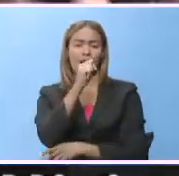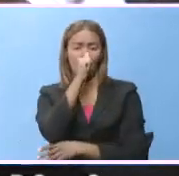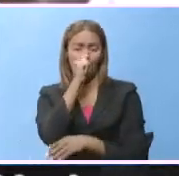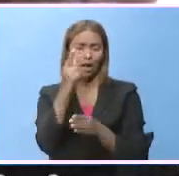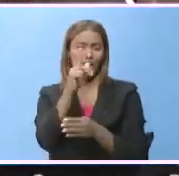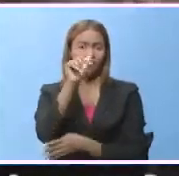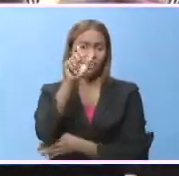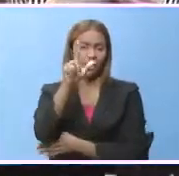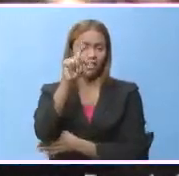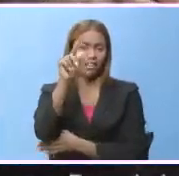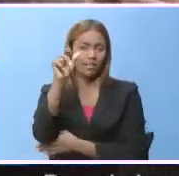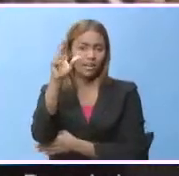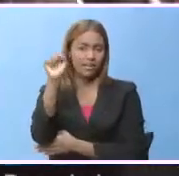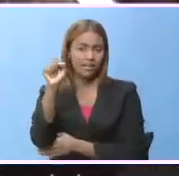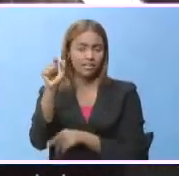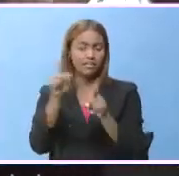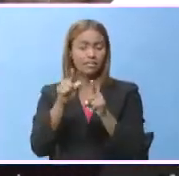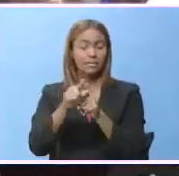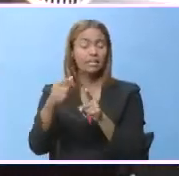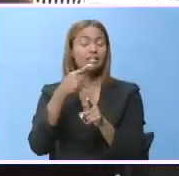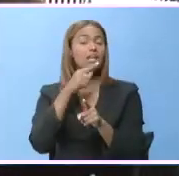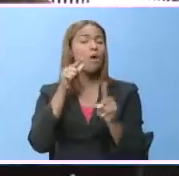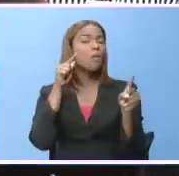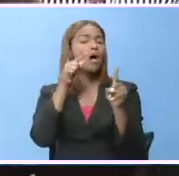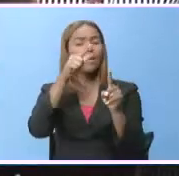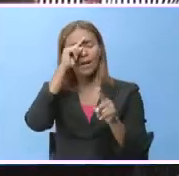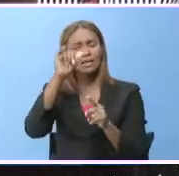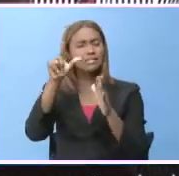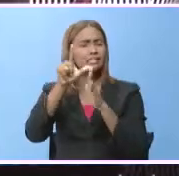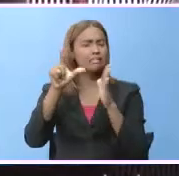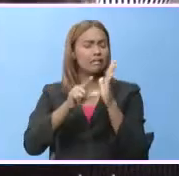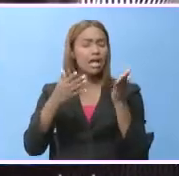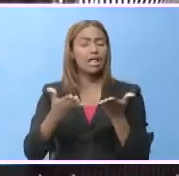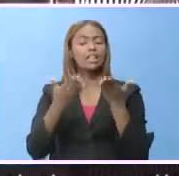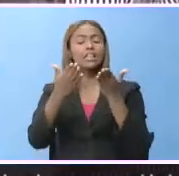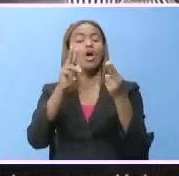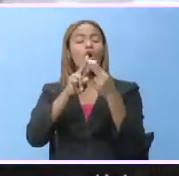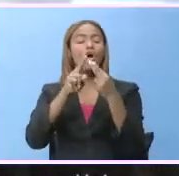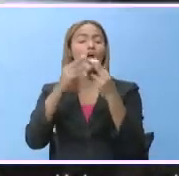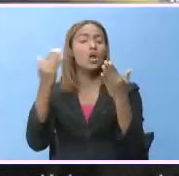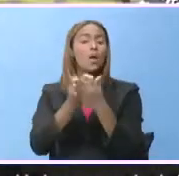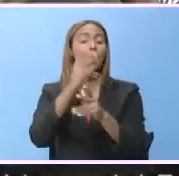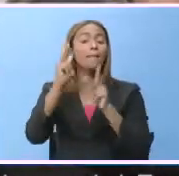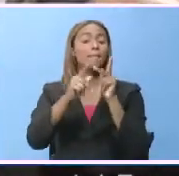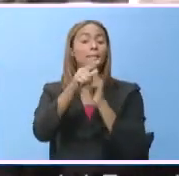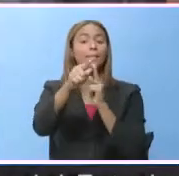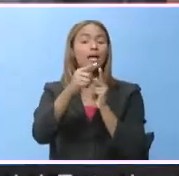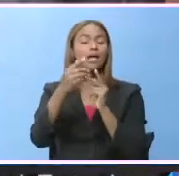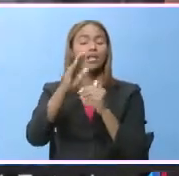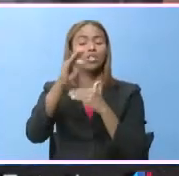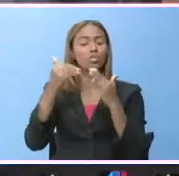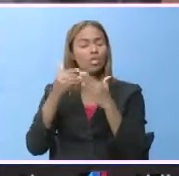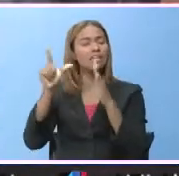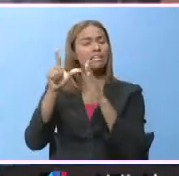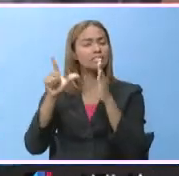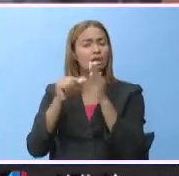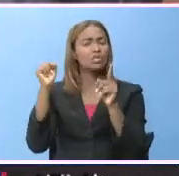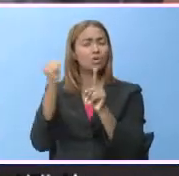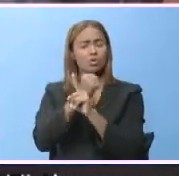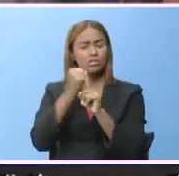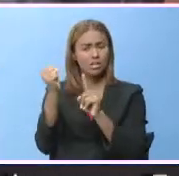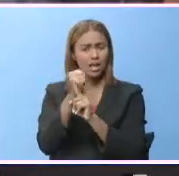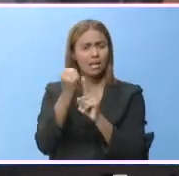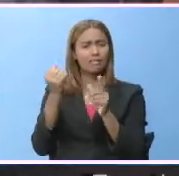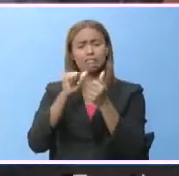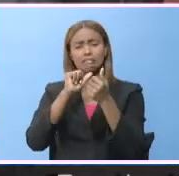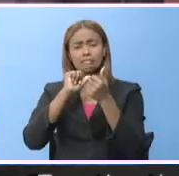Fafa Taveras, la congresista dijo que el propósito de la iniciativa es darle a conocer a las nuevas generaciones las luchas sociales que libraron hombres y